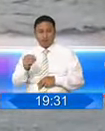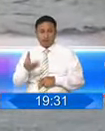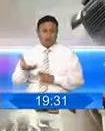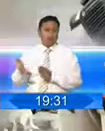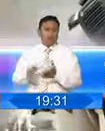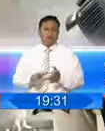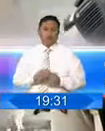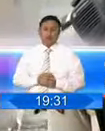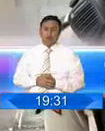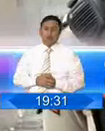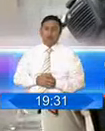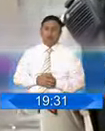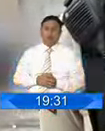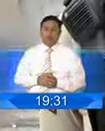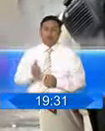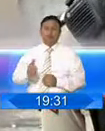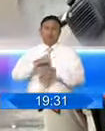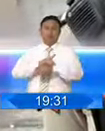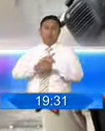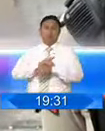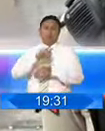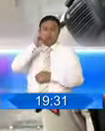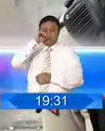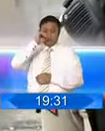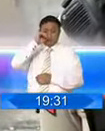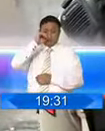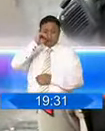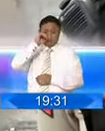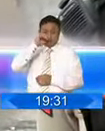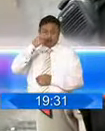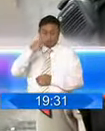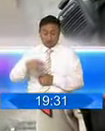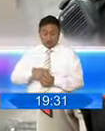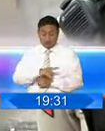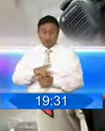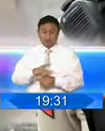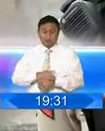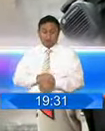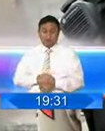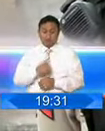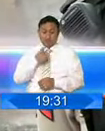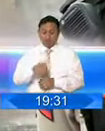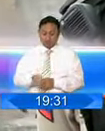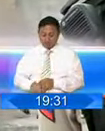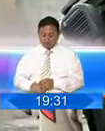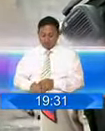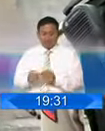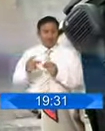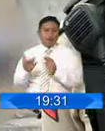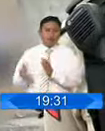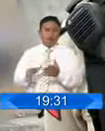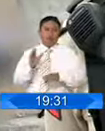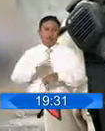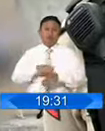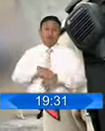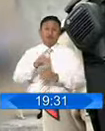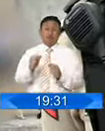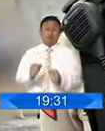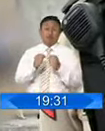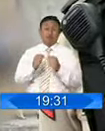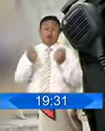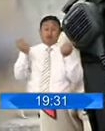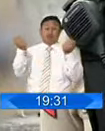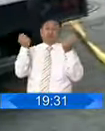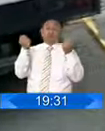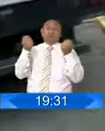hombre. Según los médicos que acudieron acá al lugar, dicen que murió instantáneamente debido a que se electrocutó